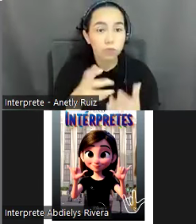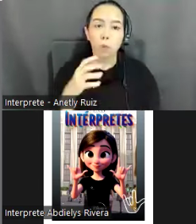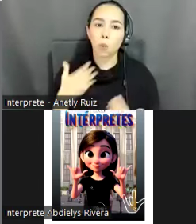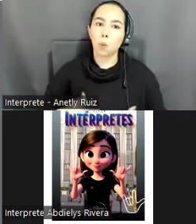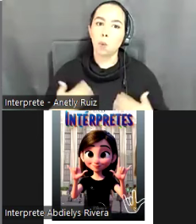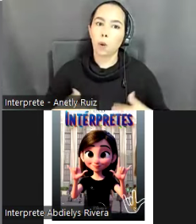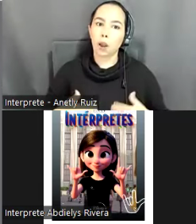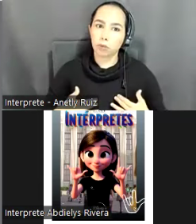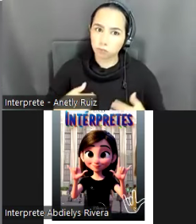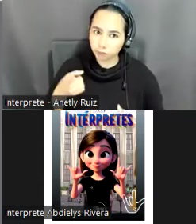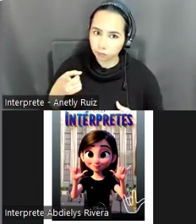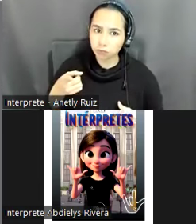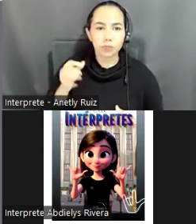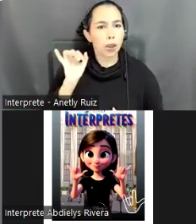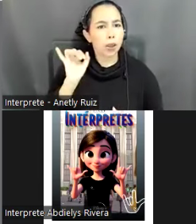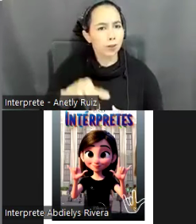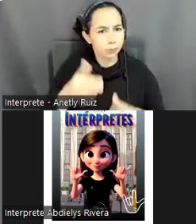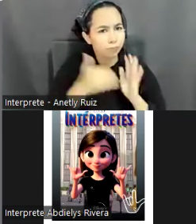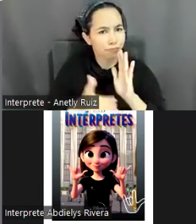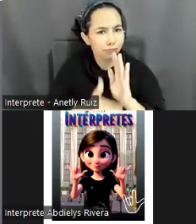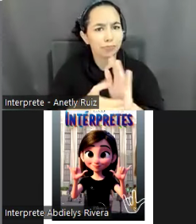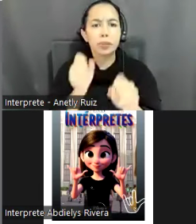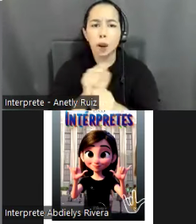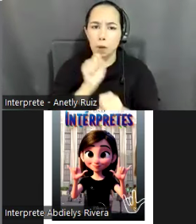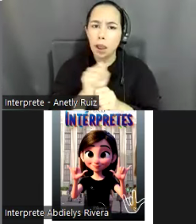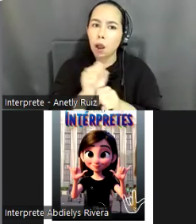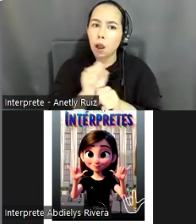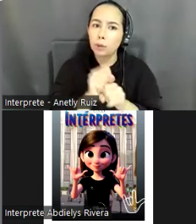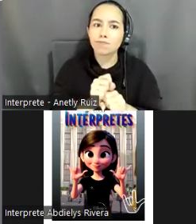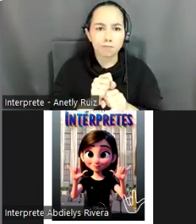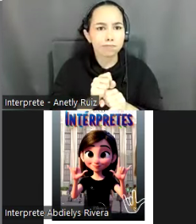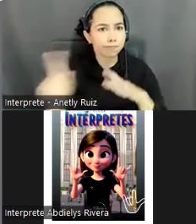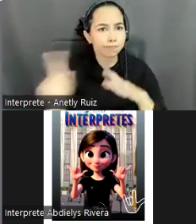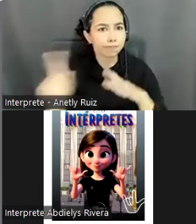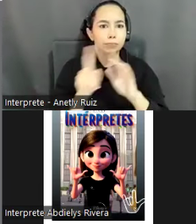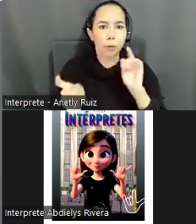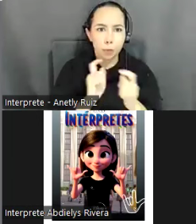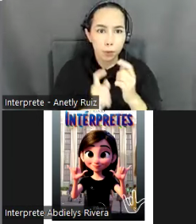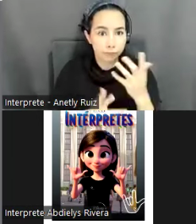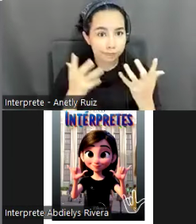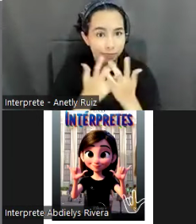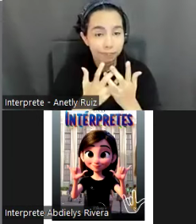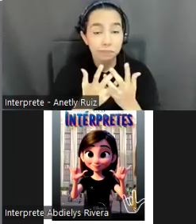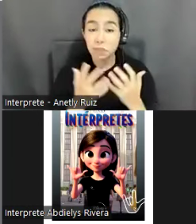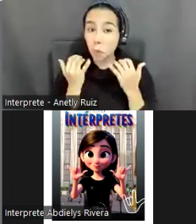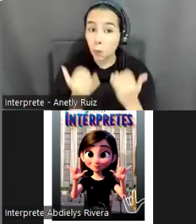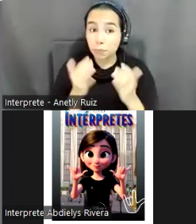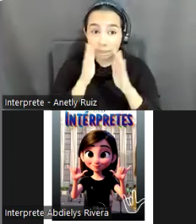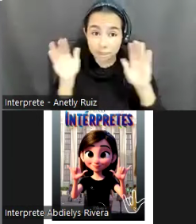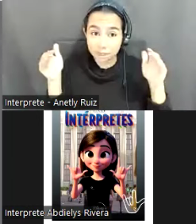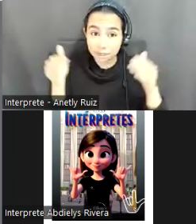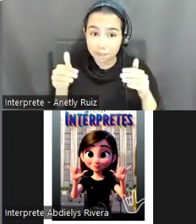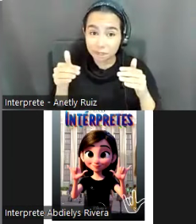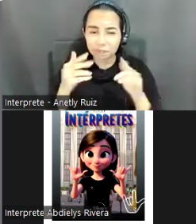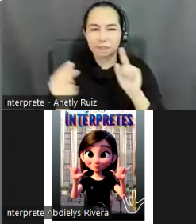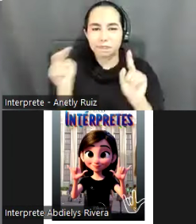se escuchan mucho en el área de trabajo. Así es que durante el día de hoy yo les voy a estar hablando de la otra parte,